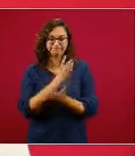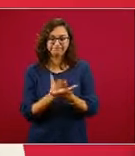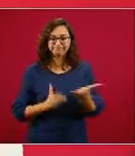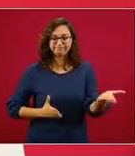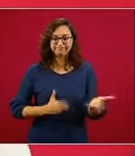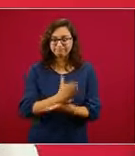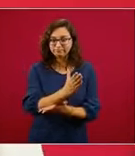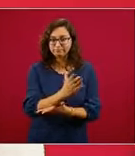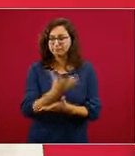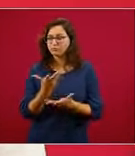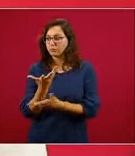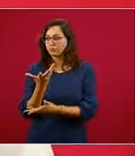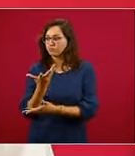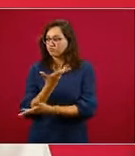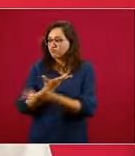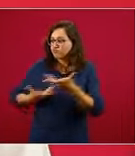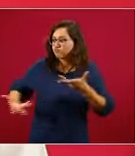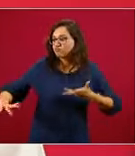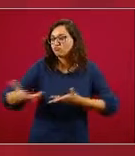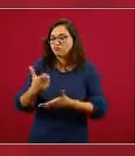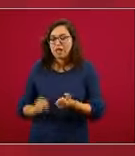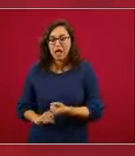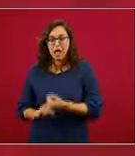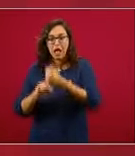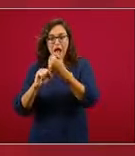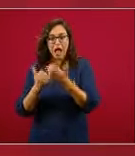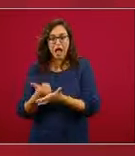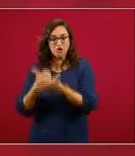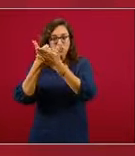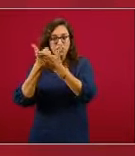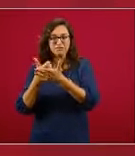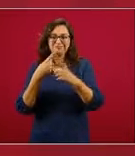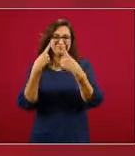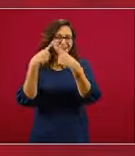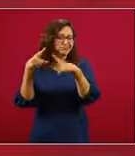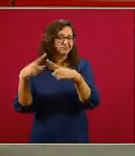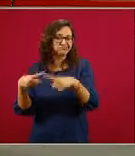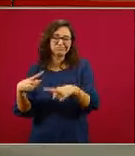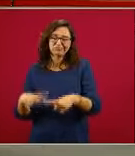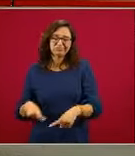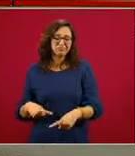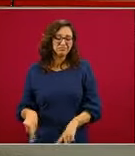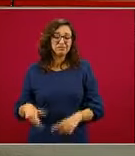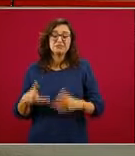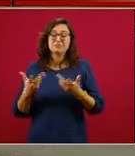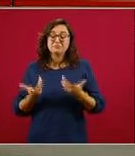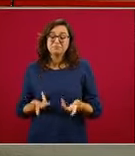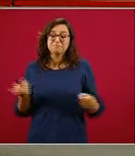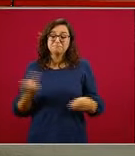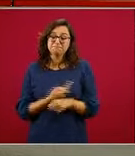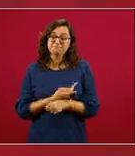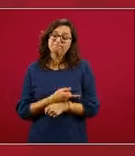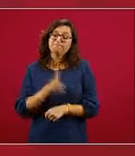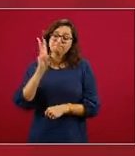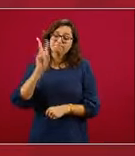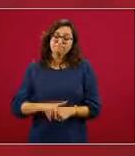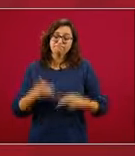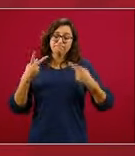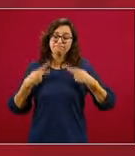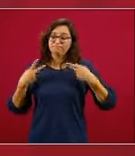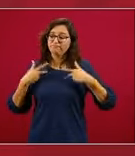las redes de soporte social, etcétera, etcétera, etcétera. Entonces sí, efectivamente, la injusticia social